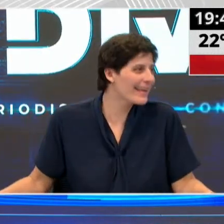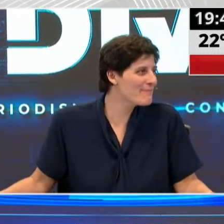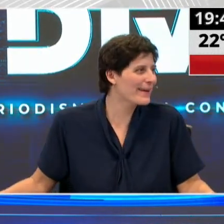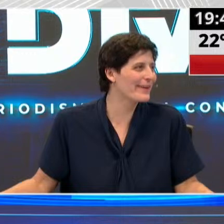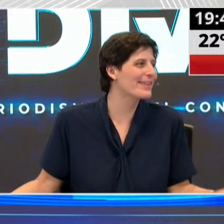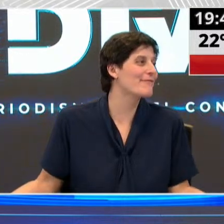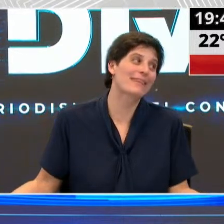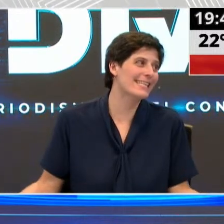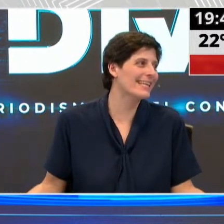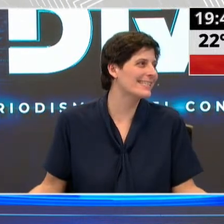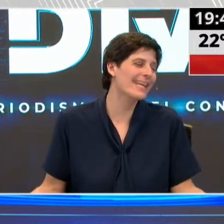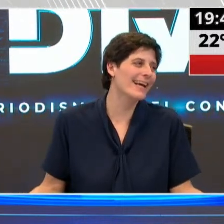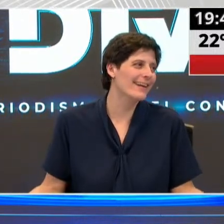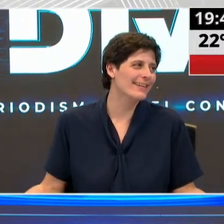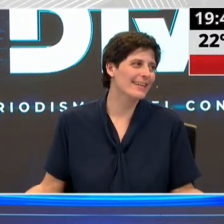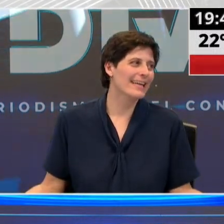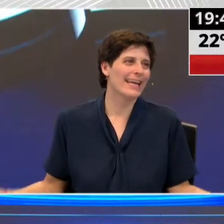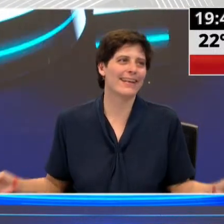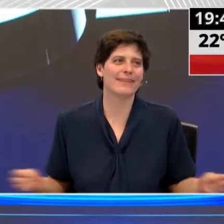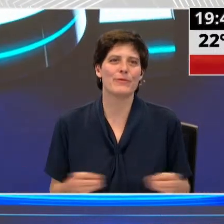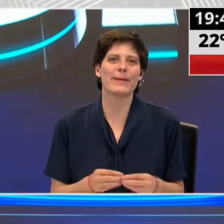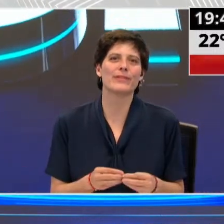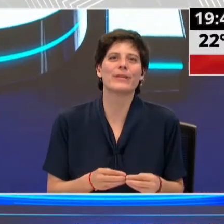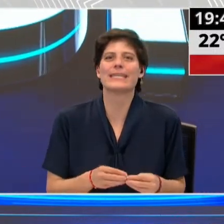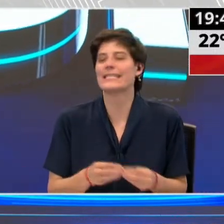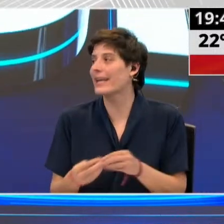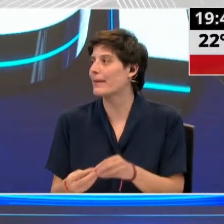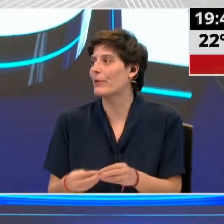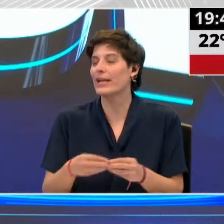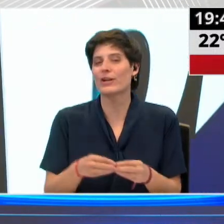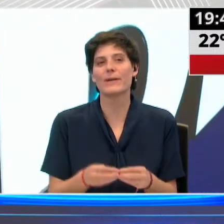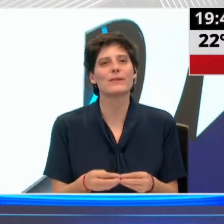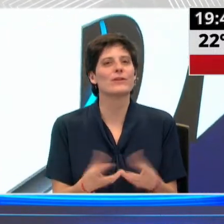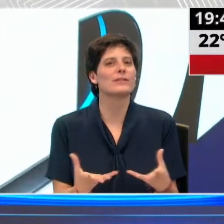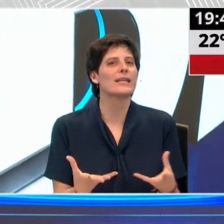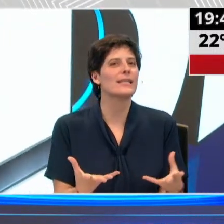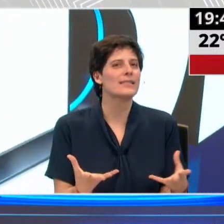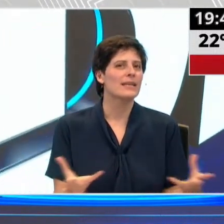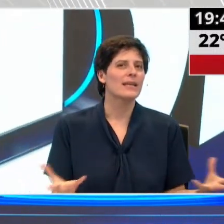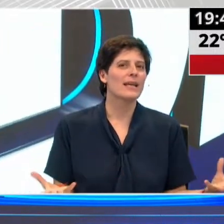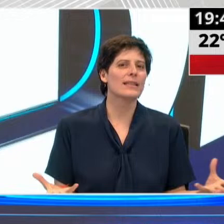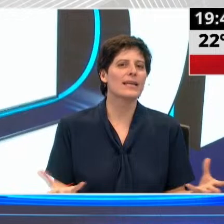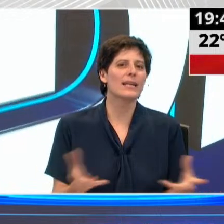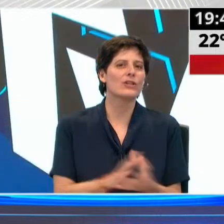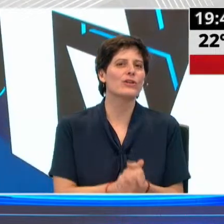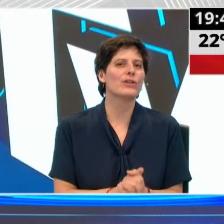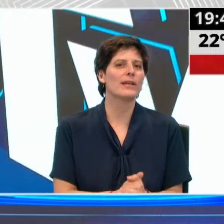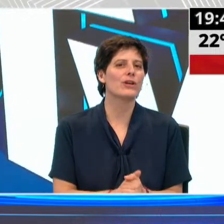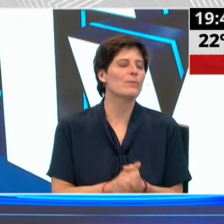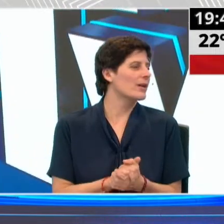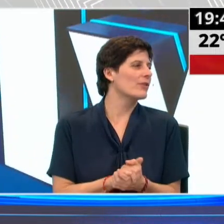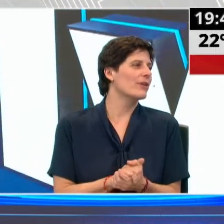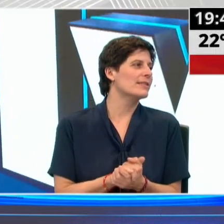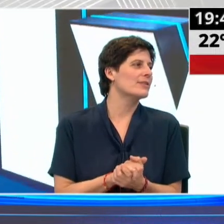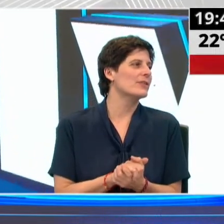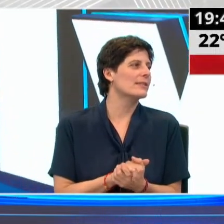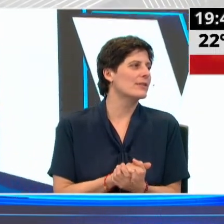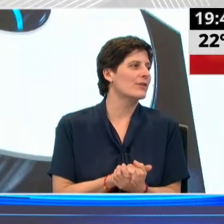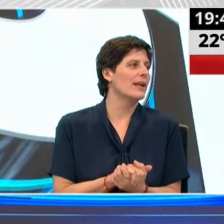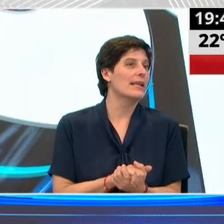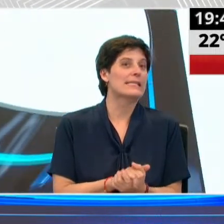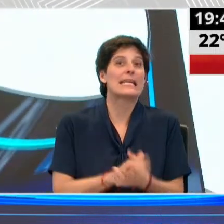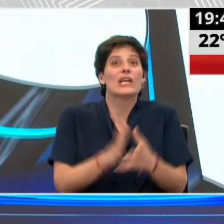día de espera, es difícil que sea el momento en que llegue. Por ahí lo que vamos a conocer es el decreto de convocatoria de